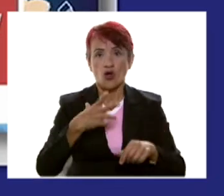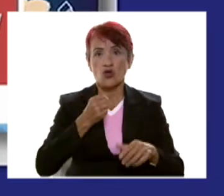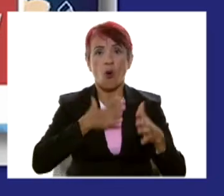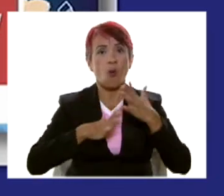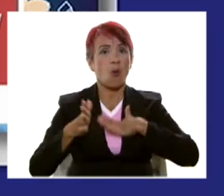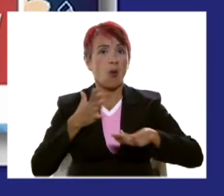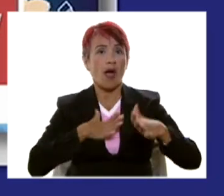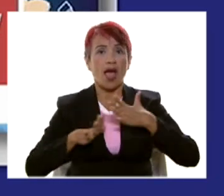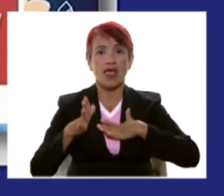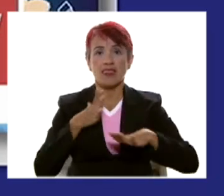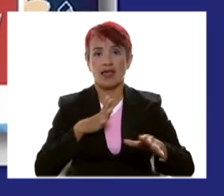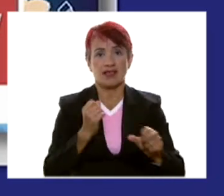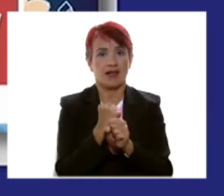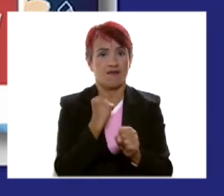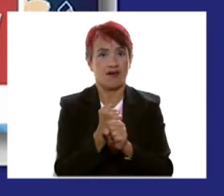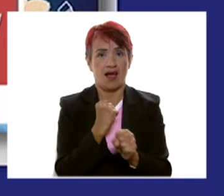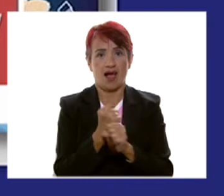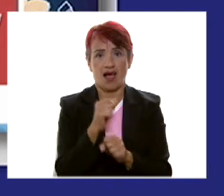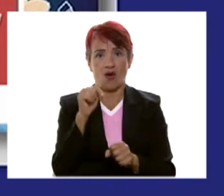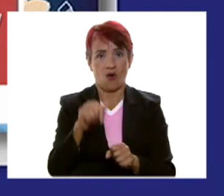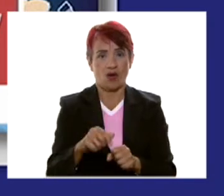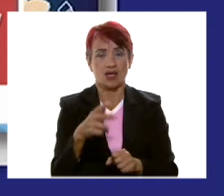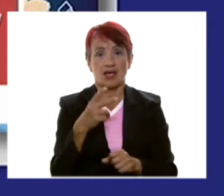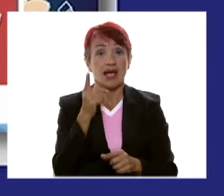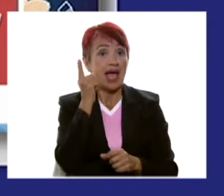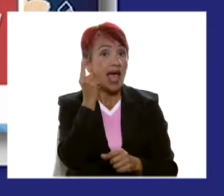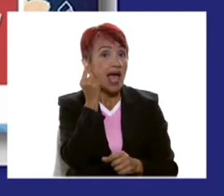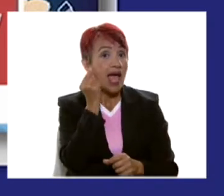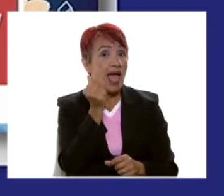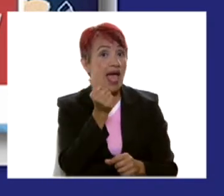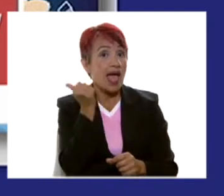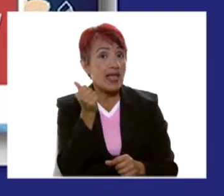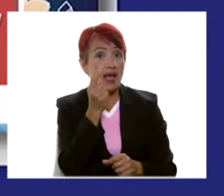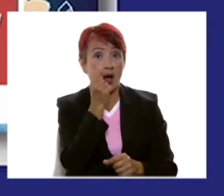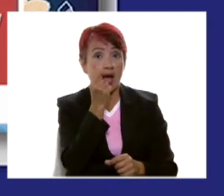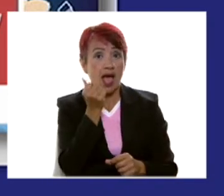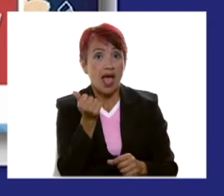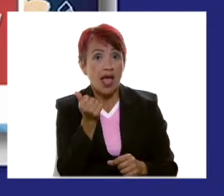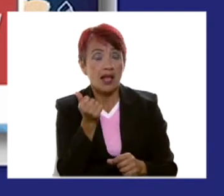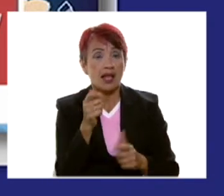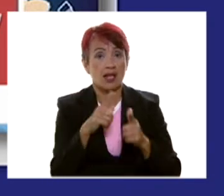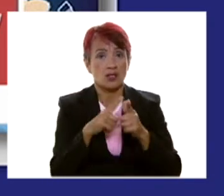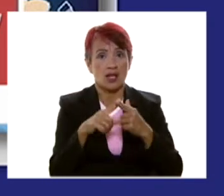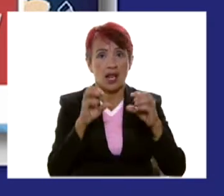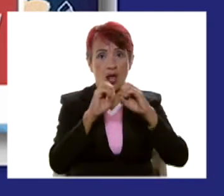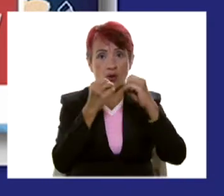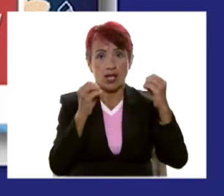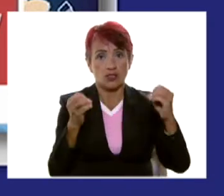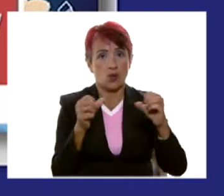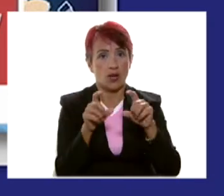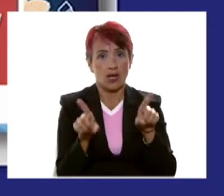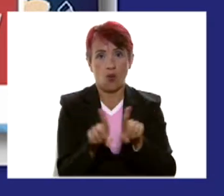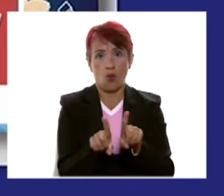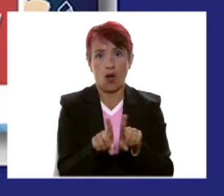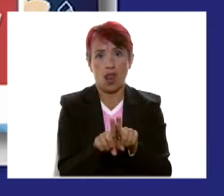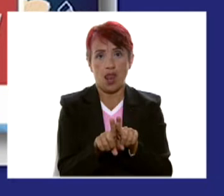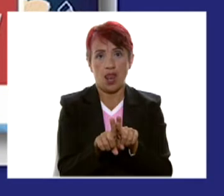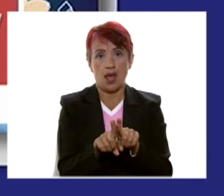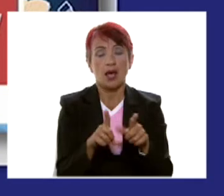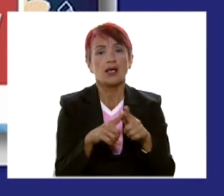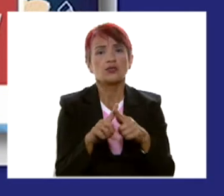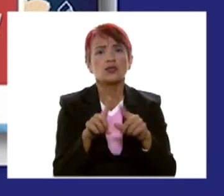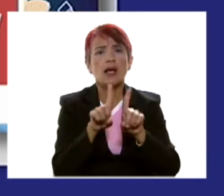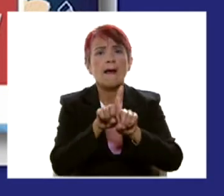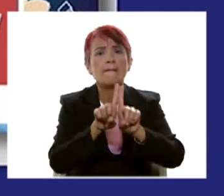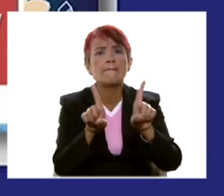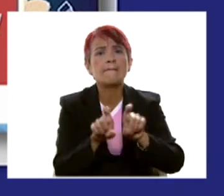Ella no puede trabajar hoy. ¿Okay? El verbo se mantiene igual, el sujeto de toda la oración queda igual. Entonces, en